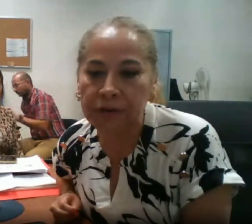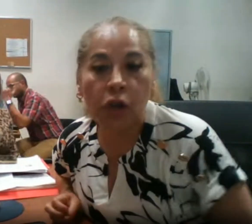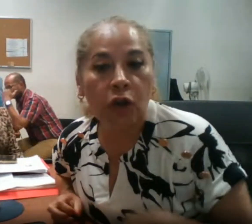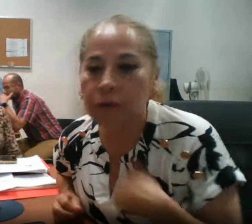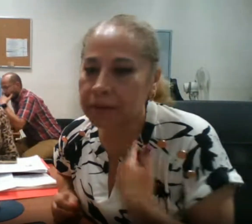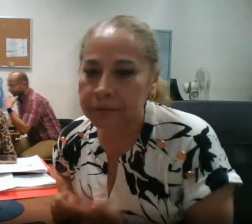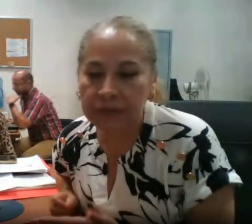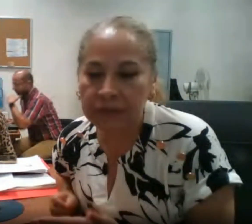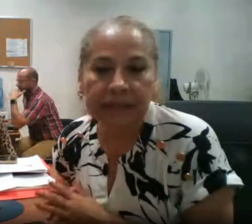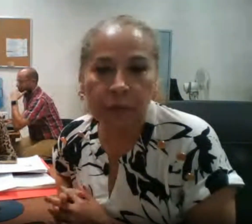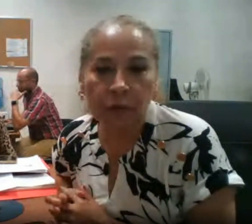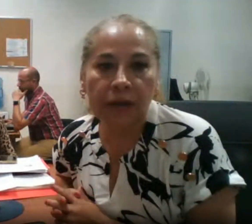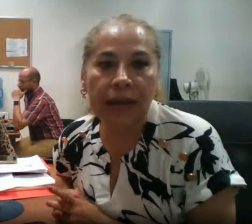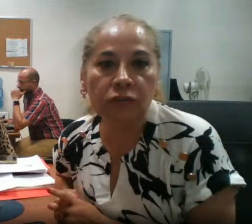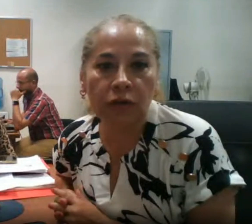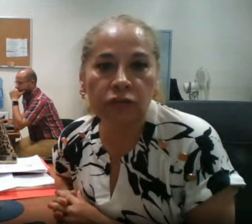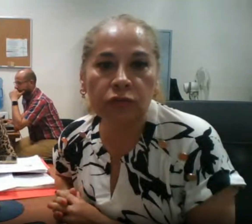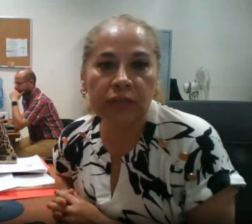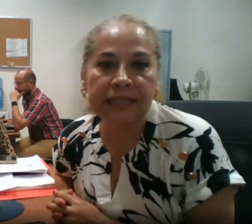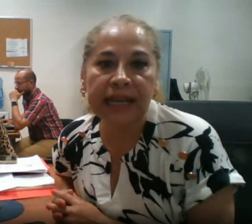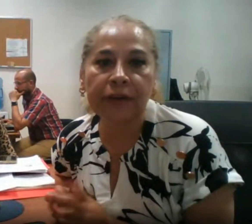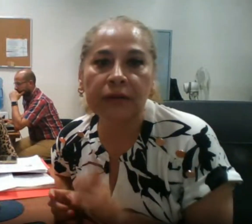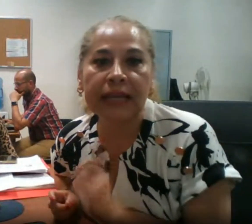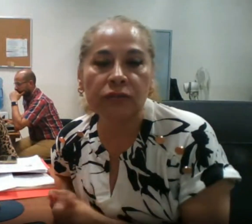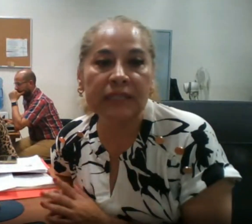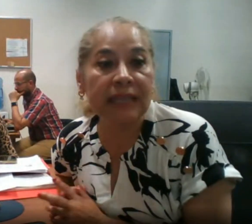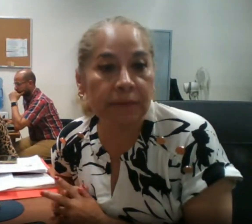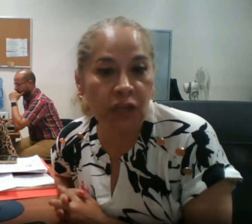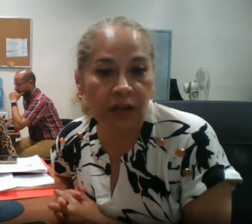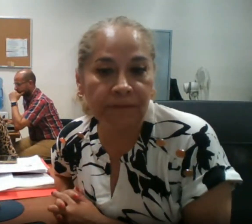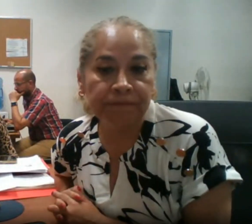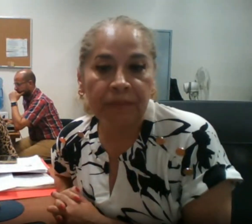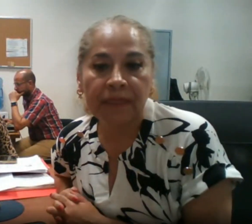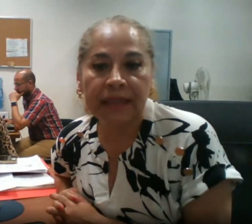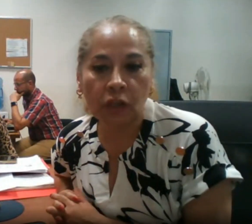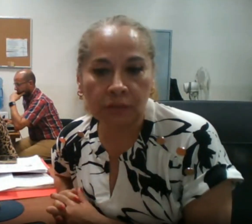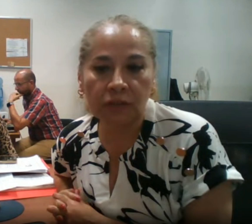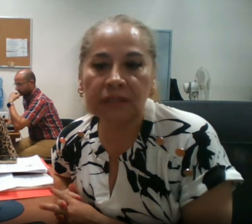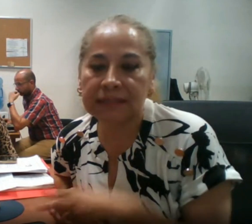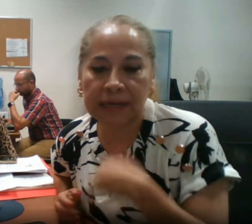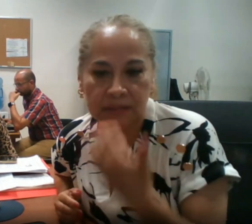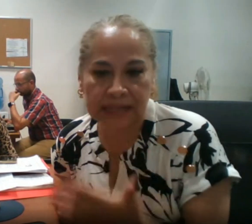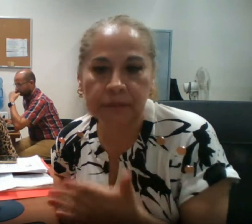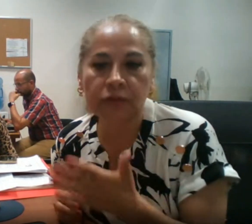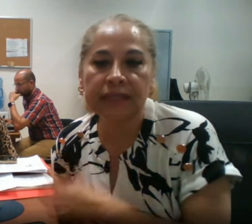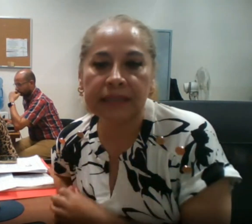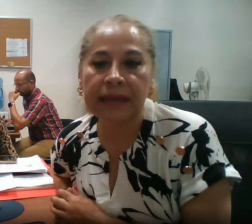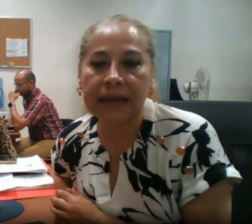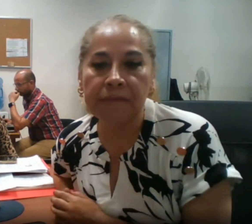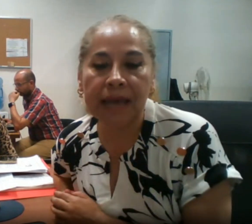correo, lo volveremos a mandar por correo a los correos que ustedes dejaron en su inscripción. De todos modos, los